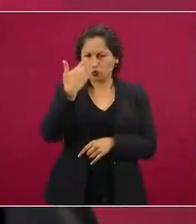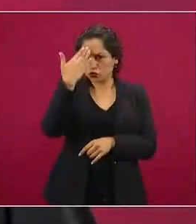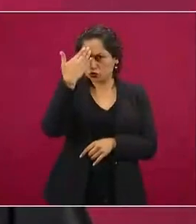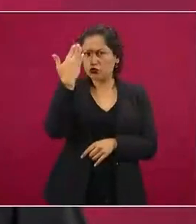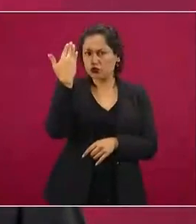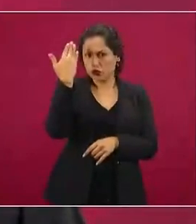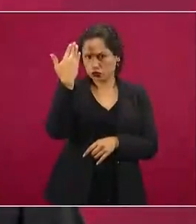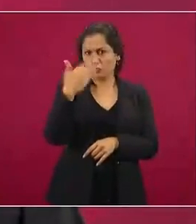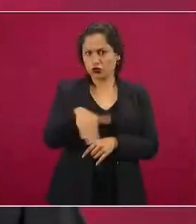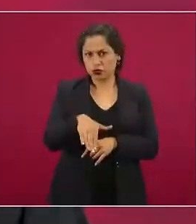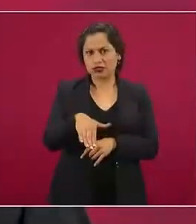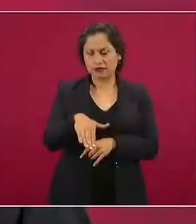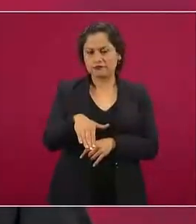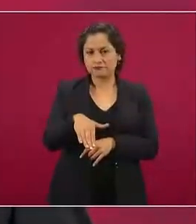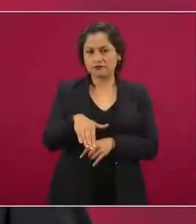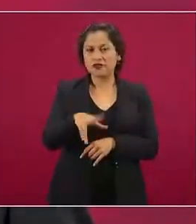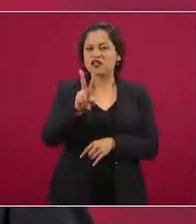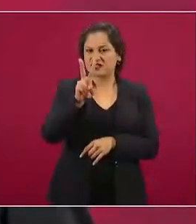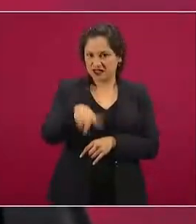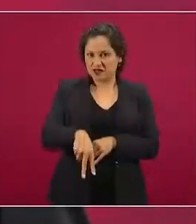empujar el elefante